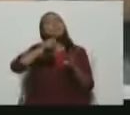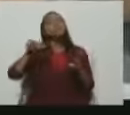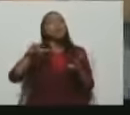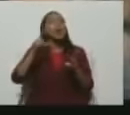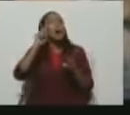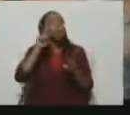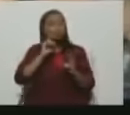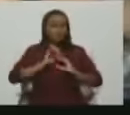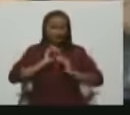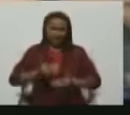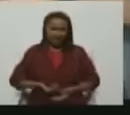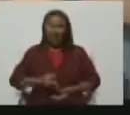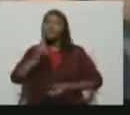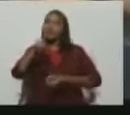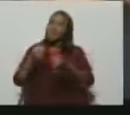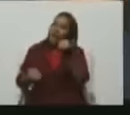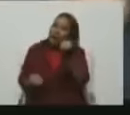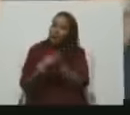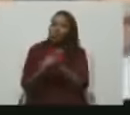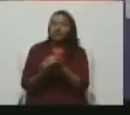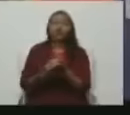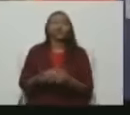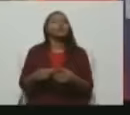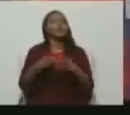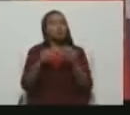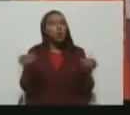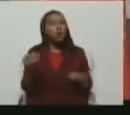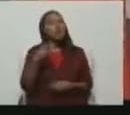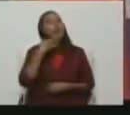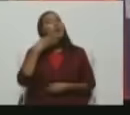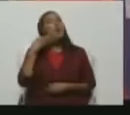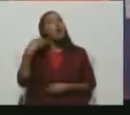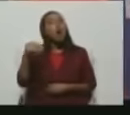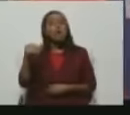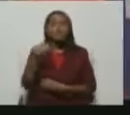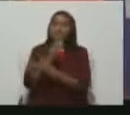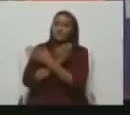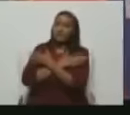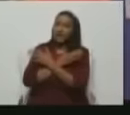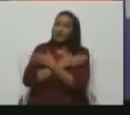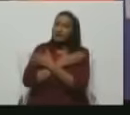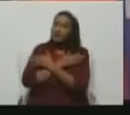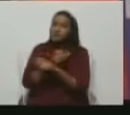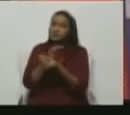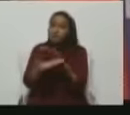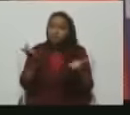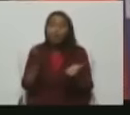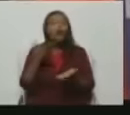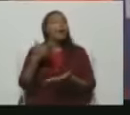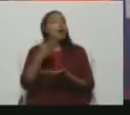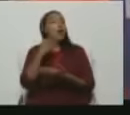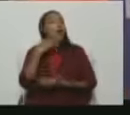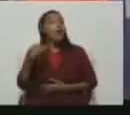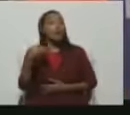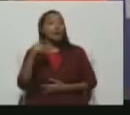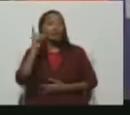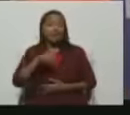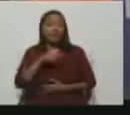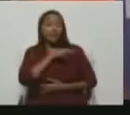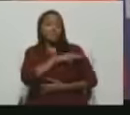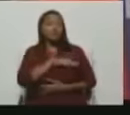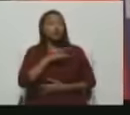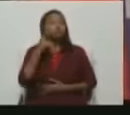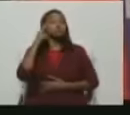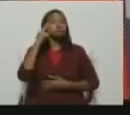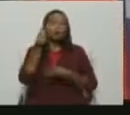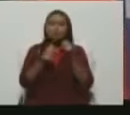jóvenes, los jóvenes. Realmente felicito a cada uno de ustedes que están en esa misión de cuidar y apoyar todo